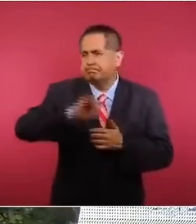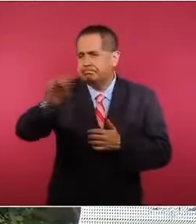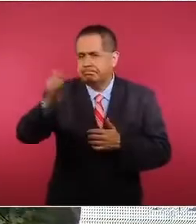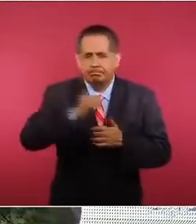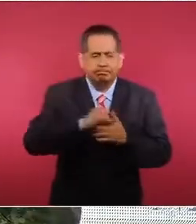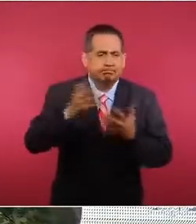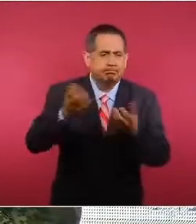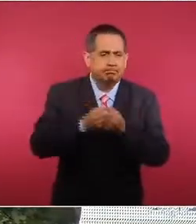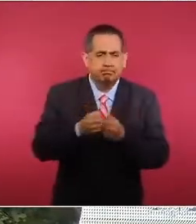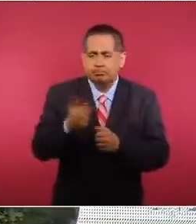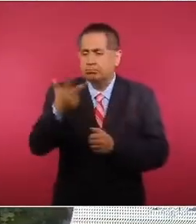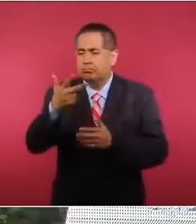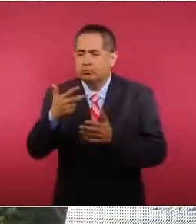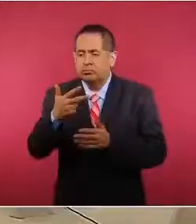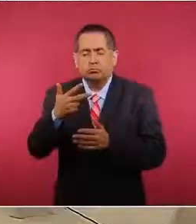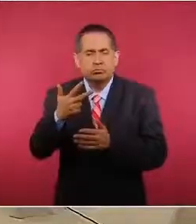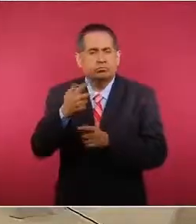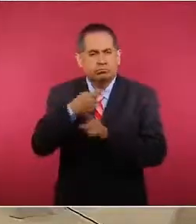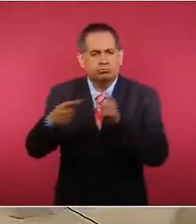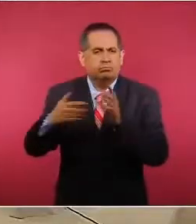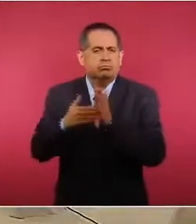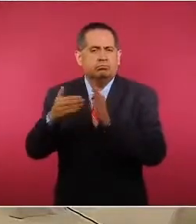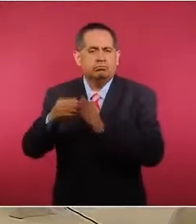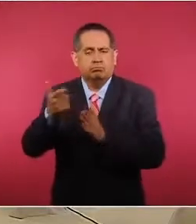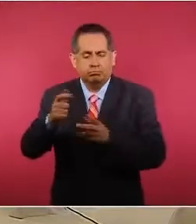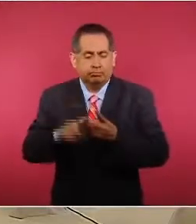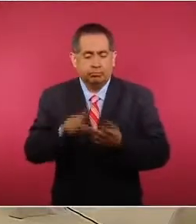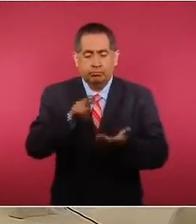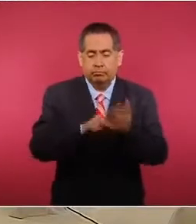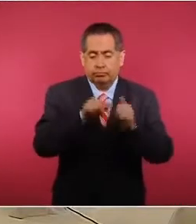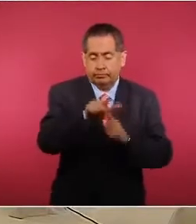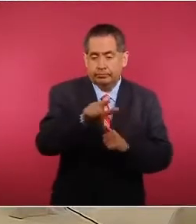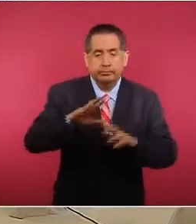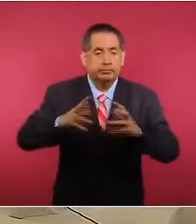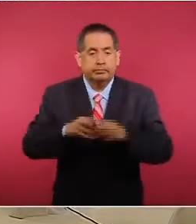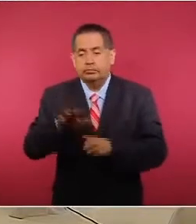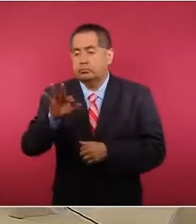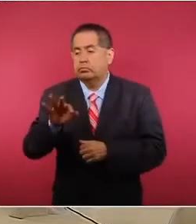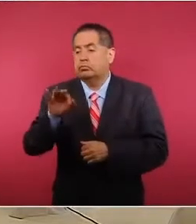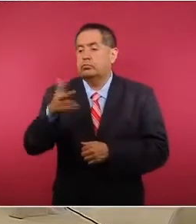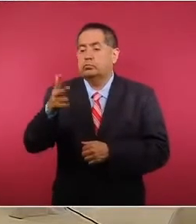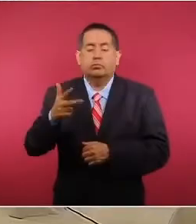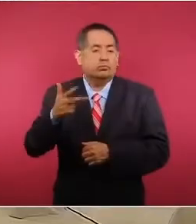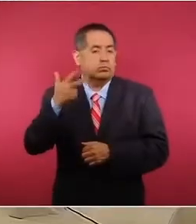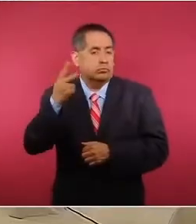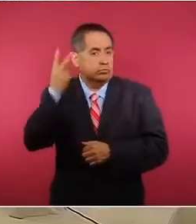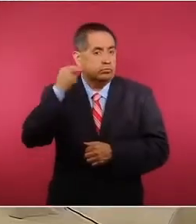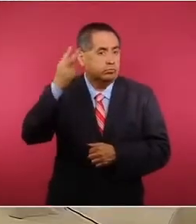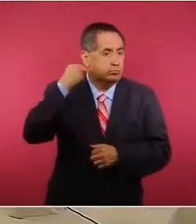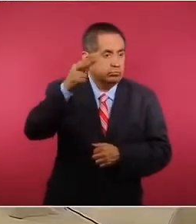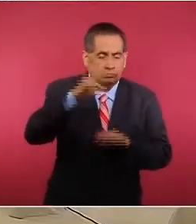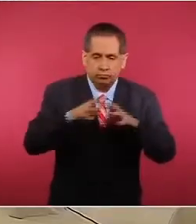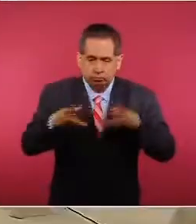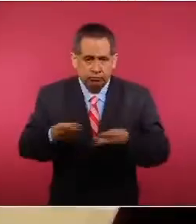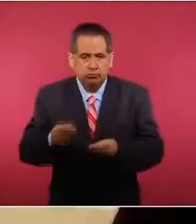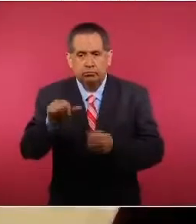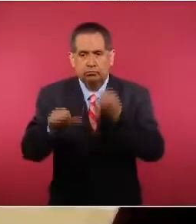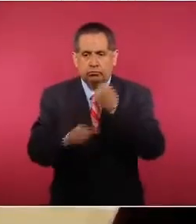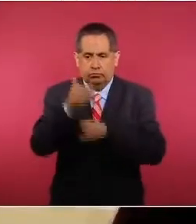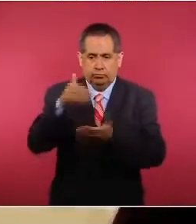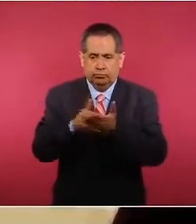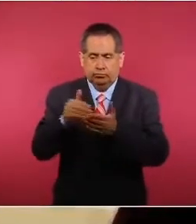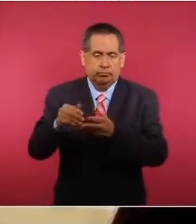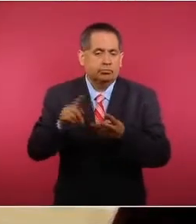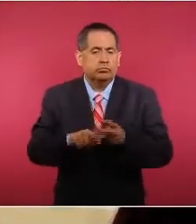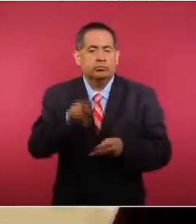casi 8,5 millones de pesos. En el 2017, 48 viajes con un poco más de 11 millones.